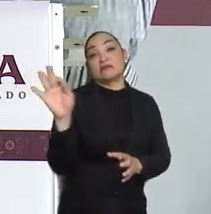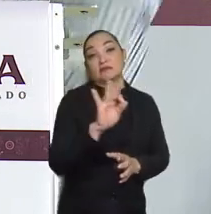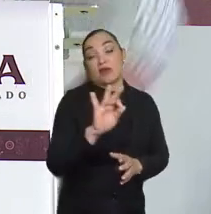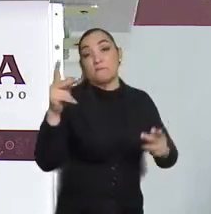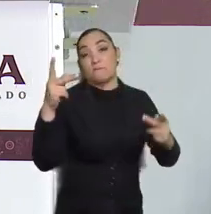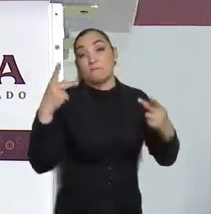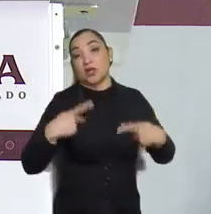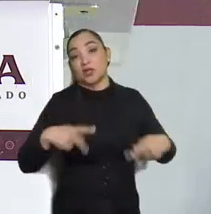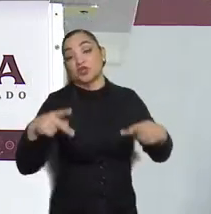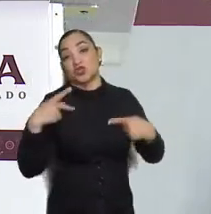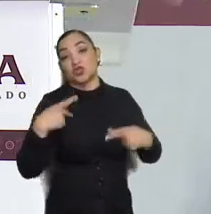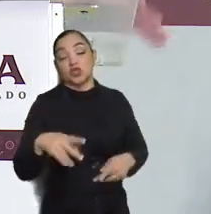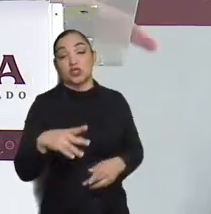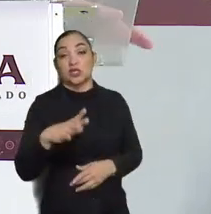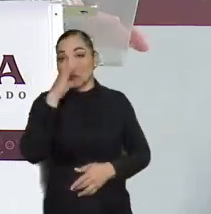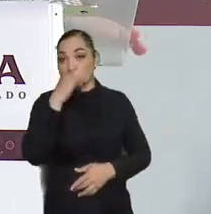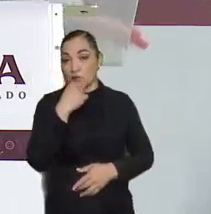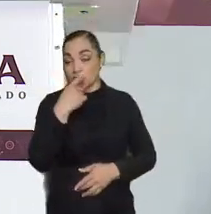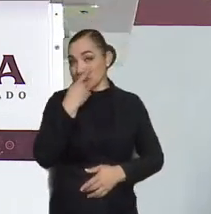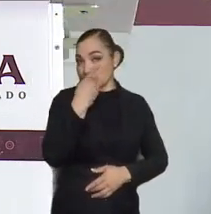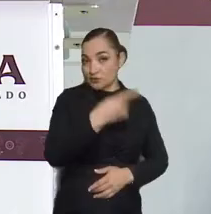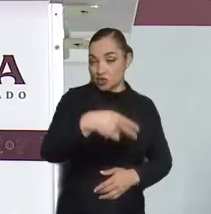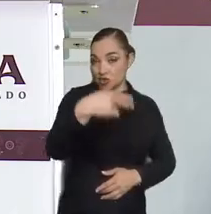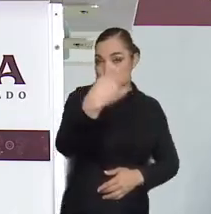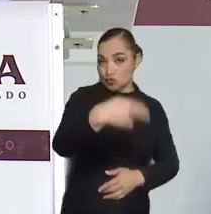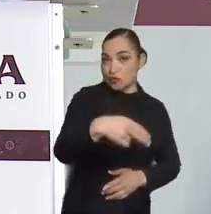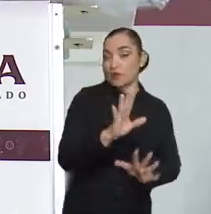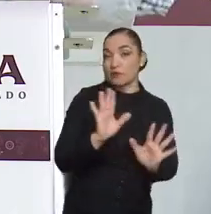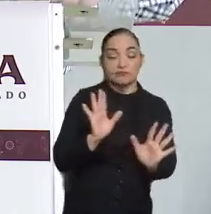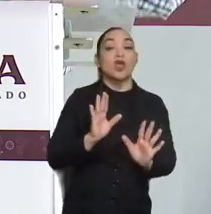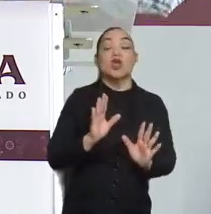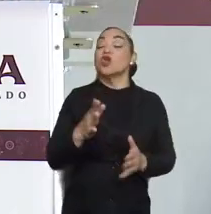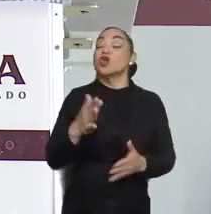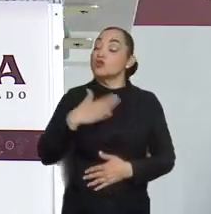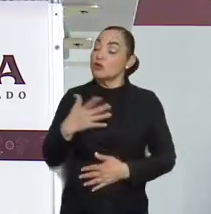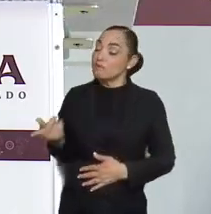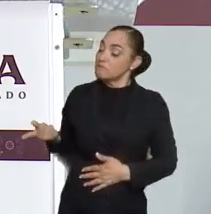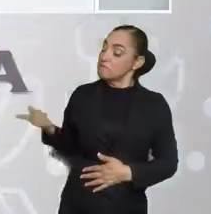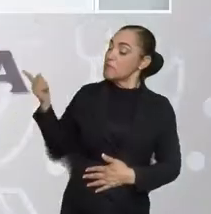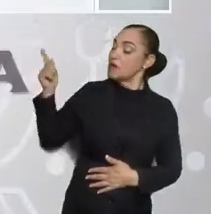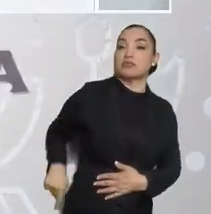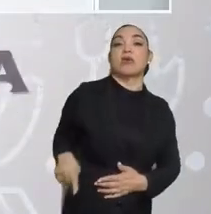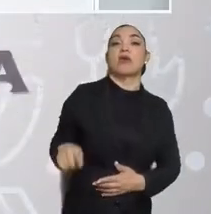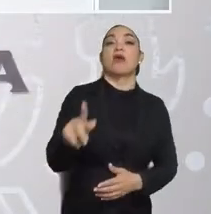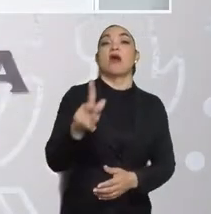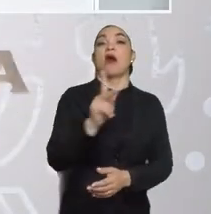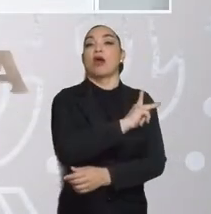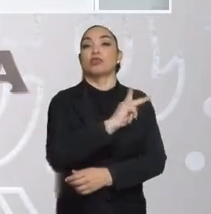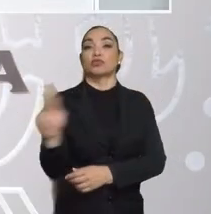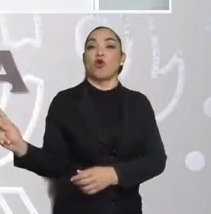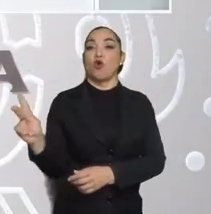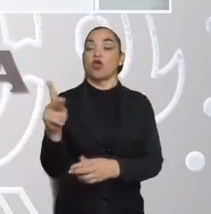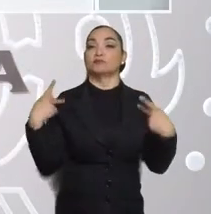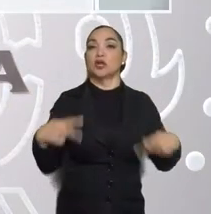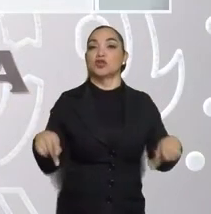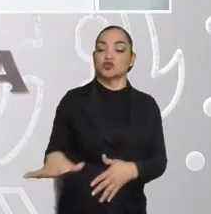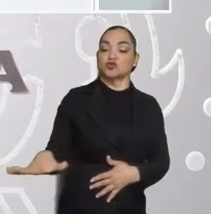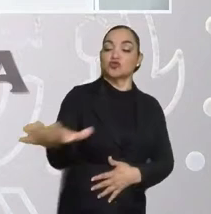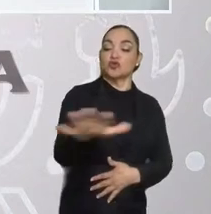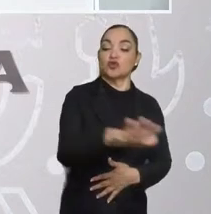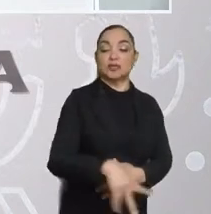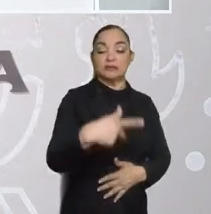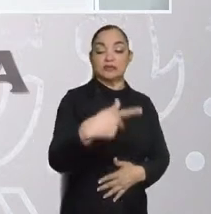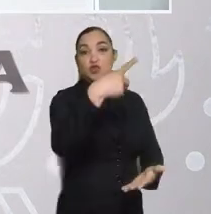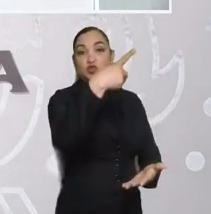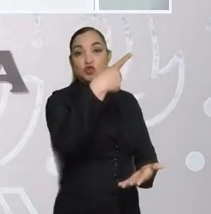derechosos, nosotros a todo mundo. Yo les di instrucción, a todo mundo se le da conforme a derecho. Y tengo mi celular